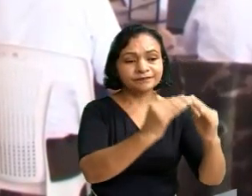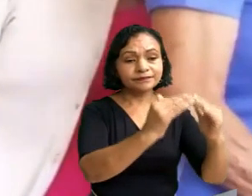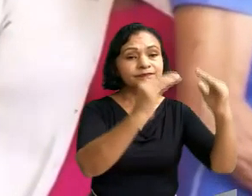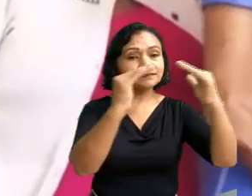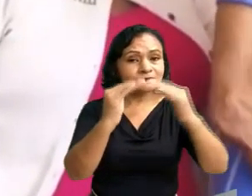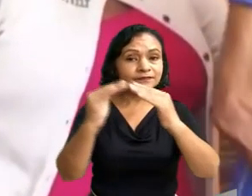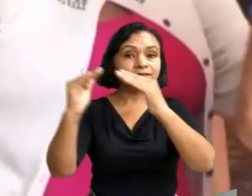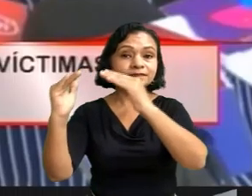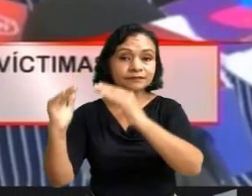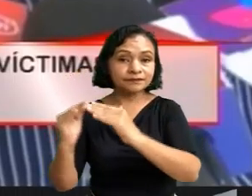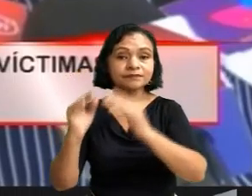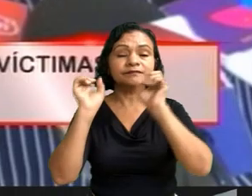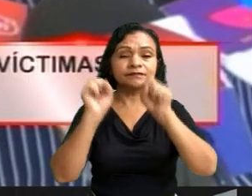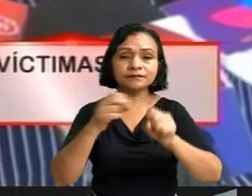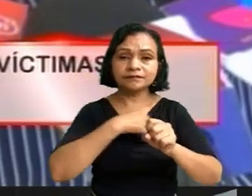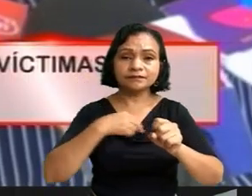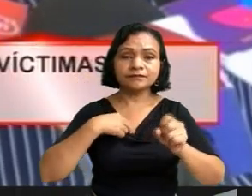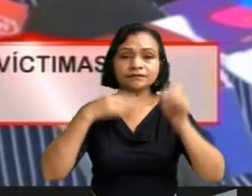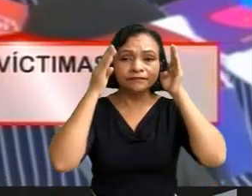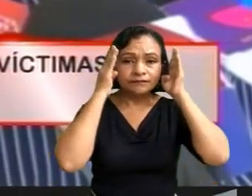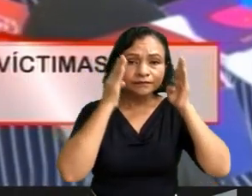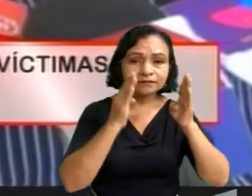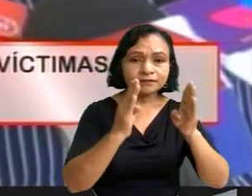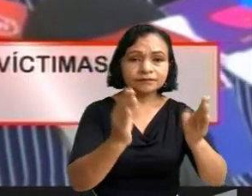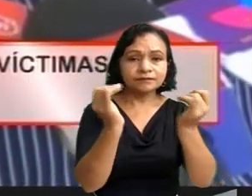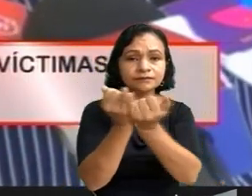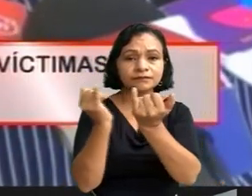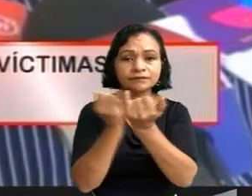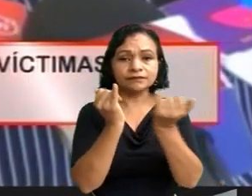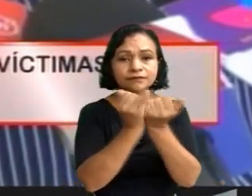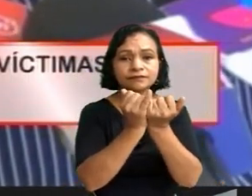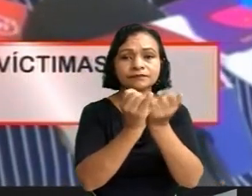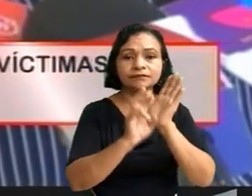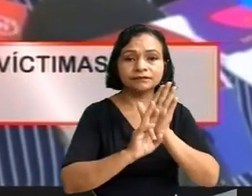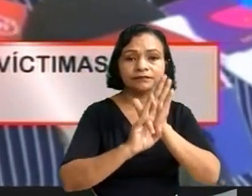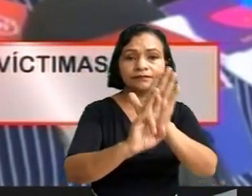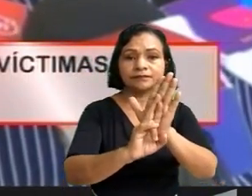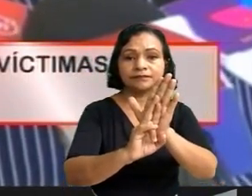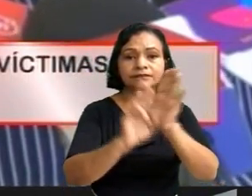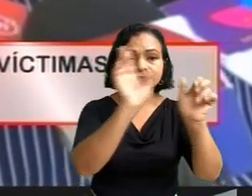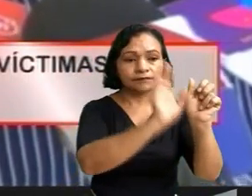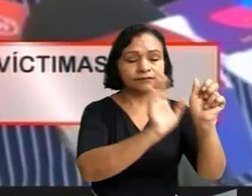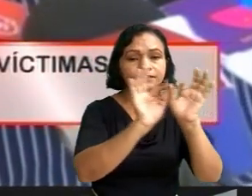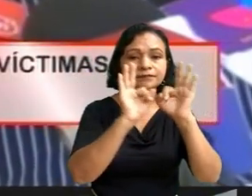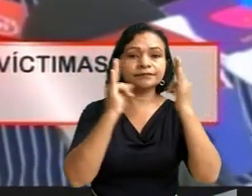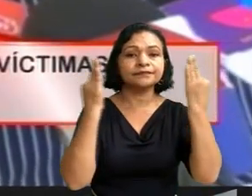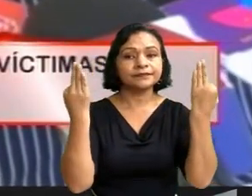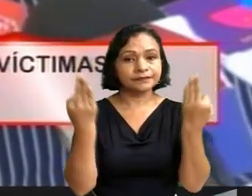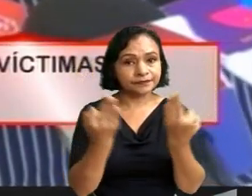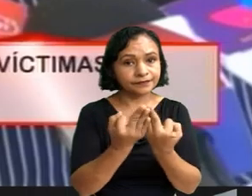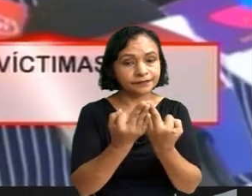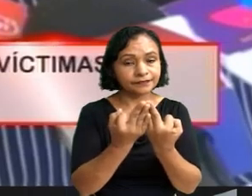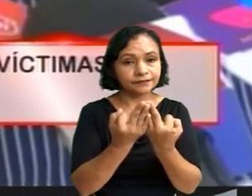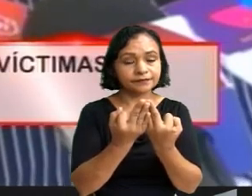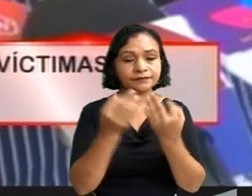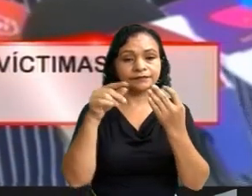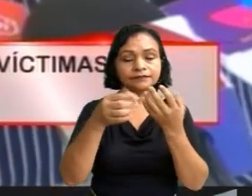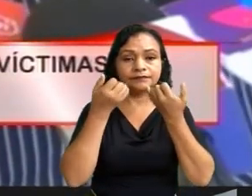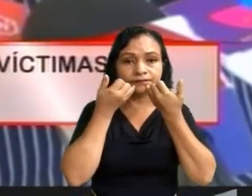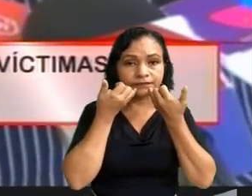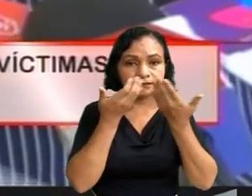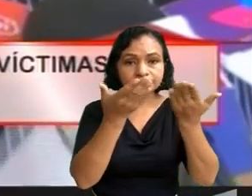de manera que se realiza de forma directa un diagnóstico y se establece un cuadro de respuesta adecuada para cada familia para el canal parlamentario